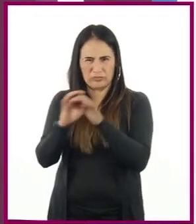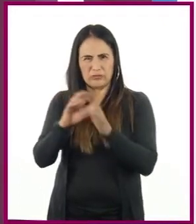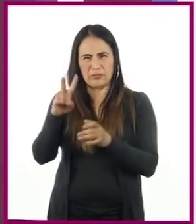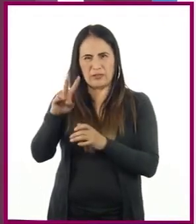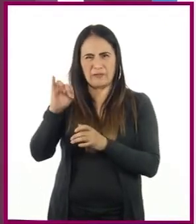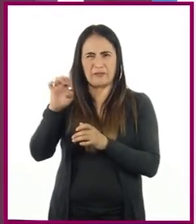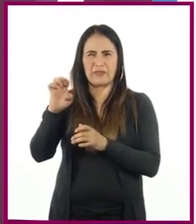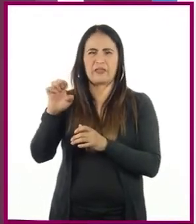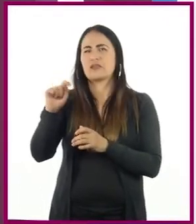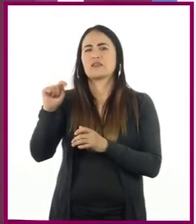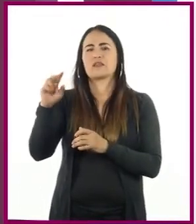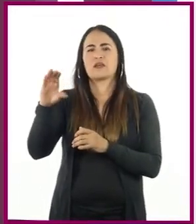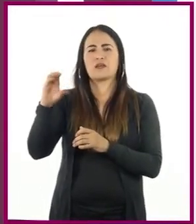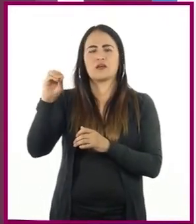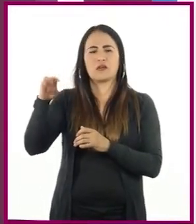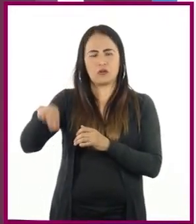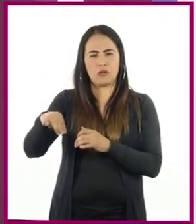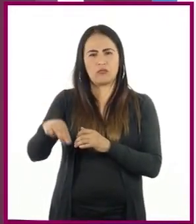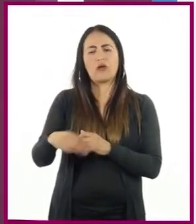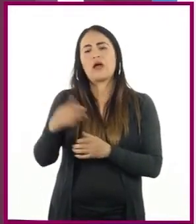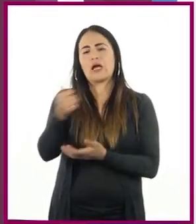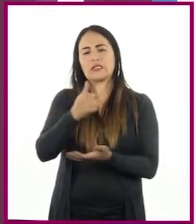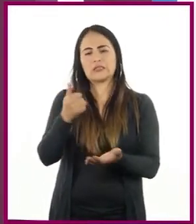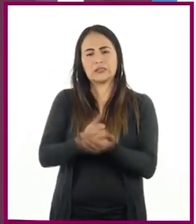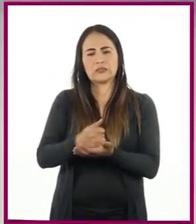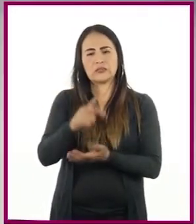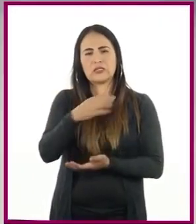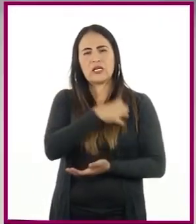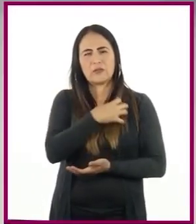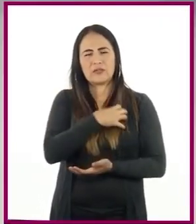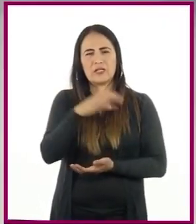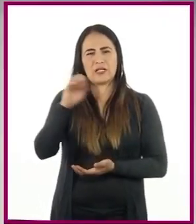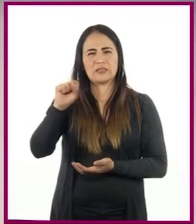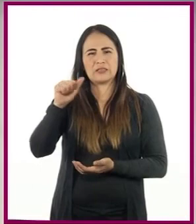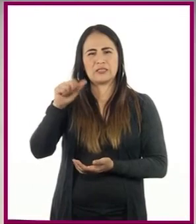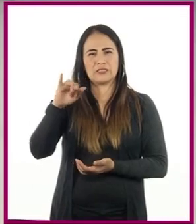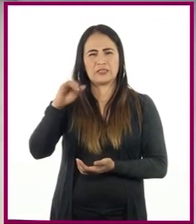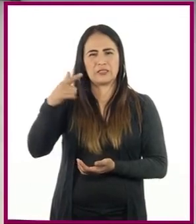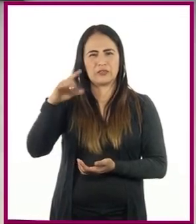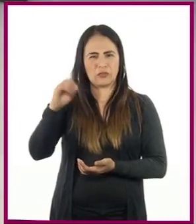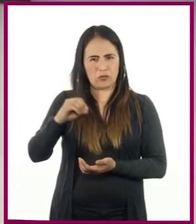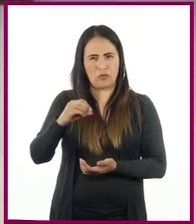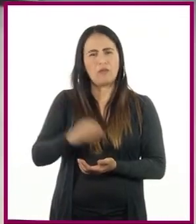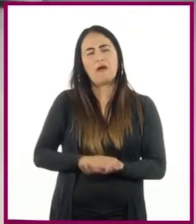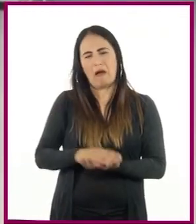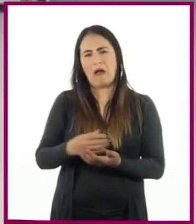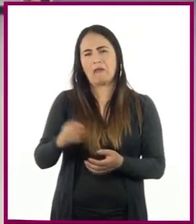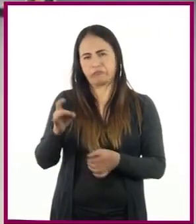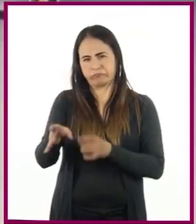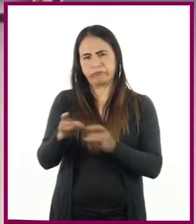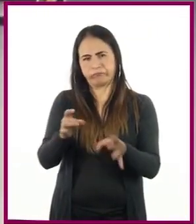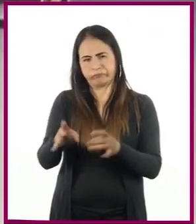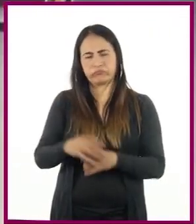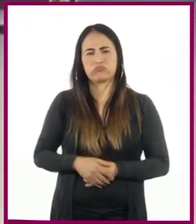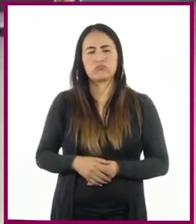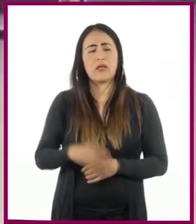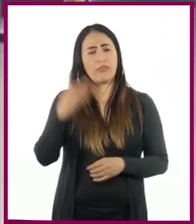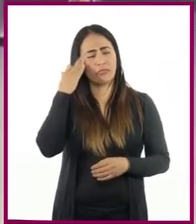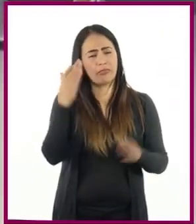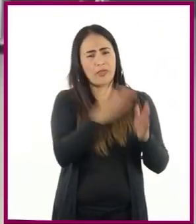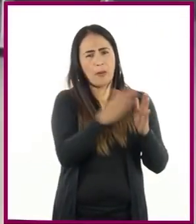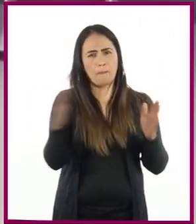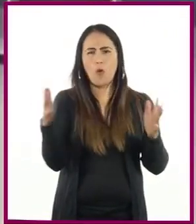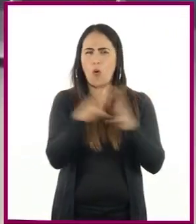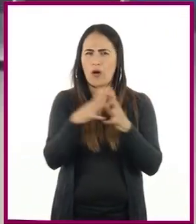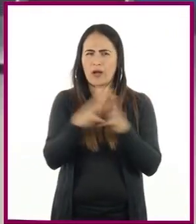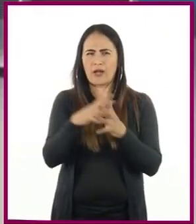1975 la capital del sur, Saigón. En el marco de la Guerra Fría, esto significó un